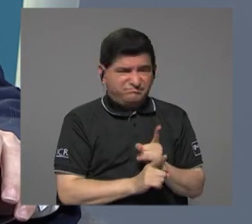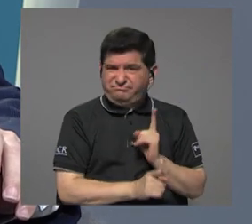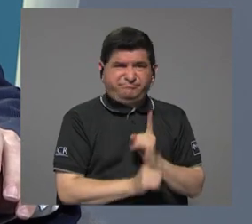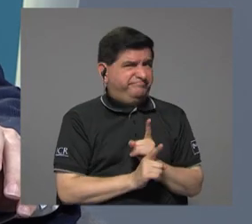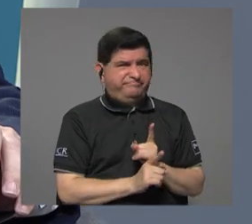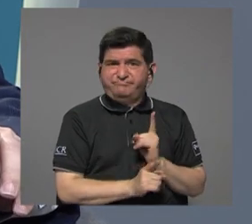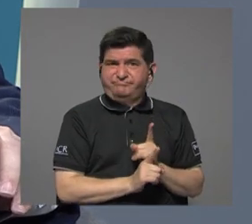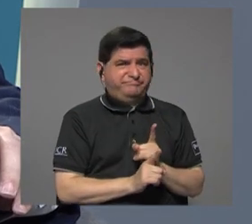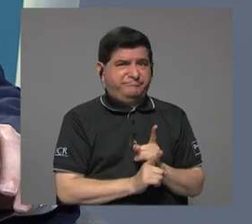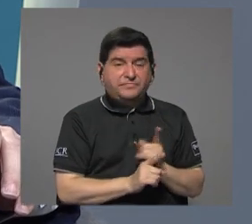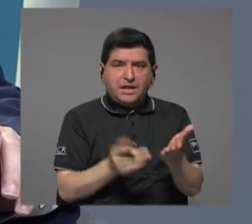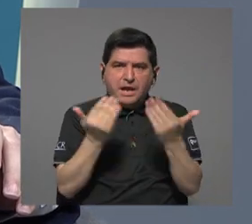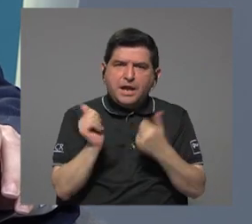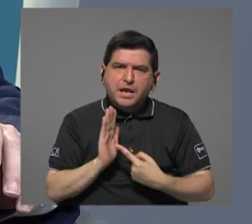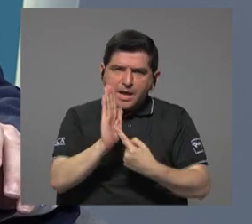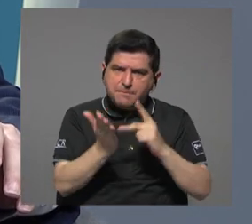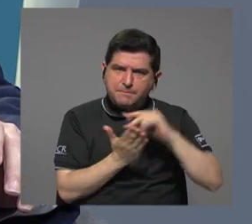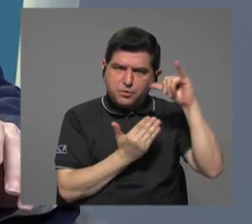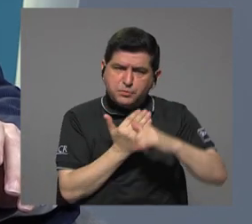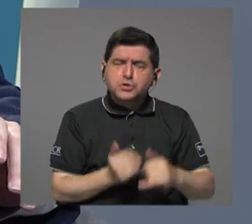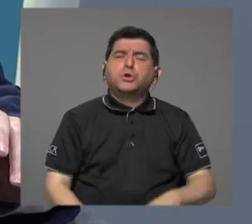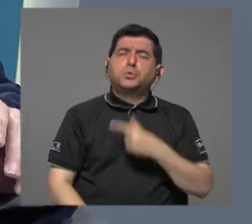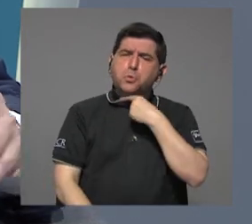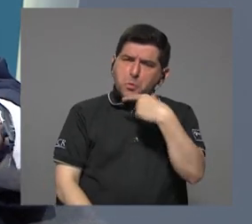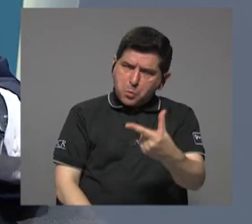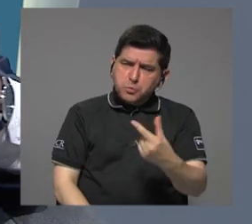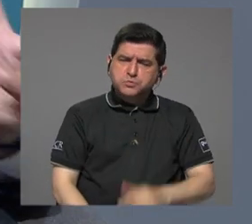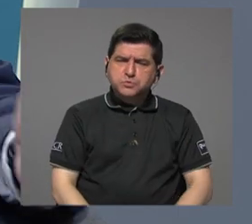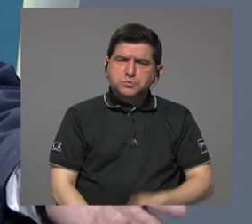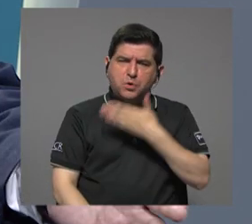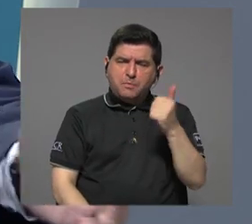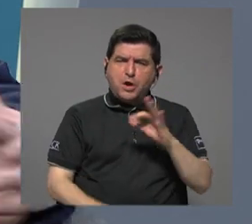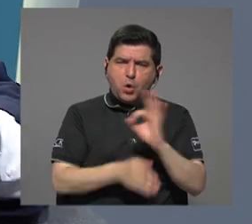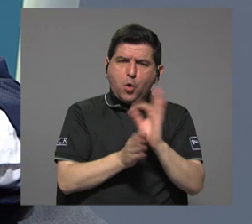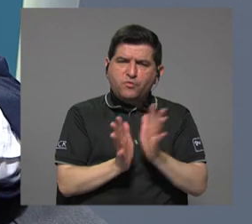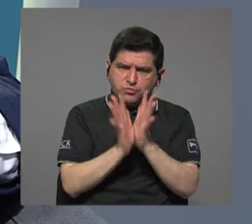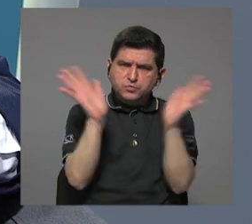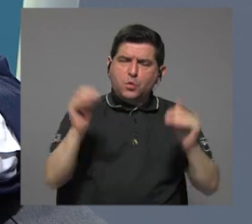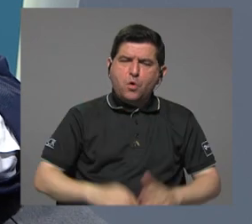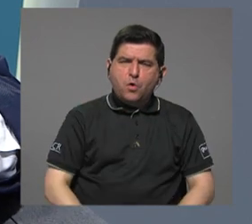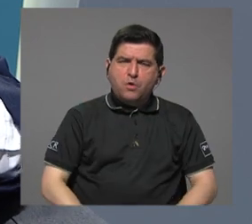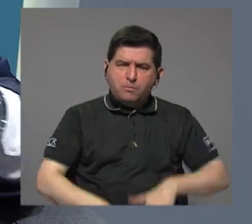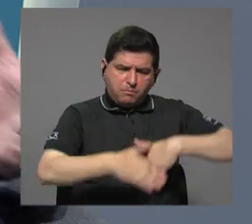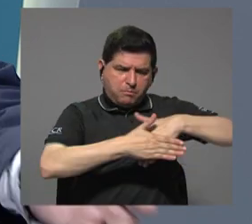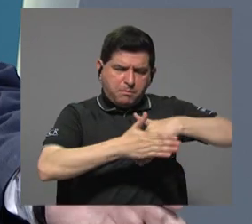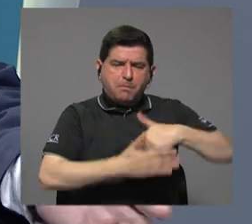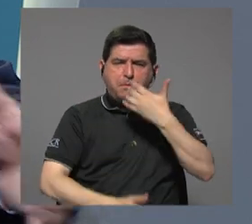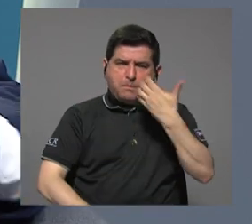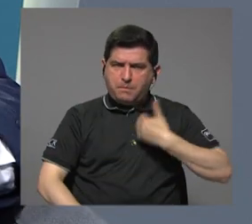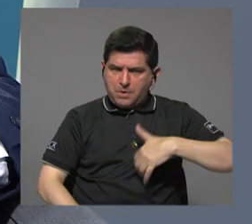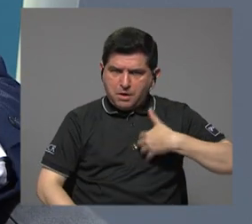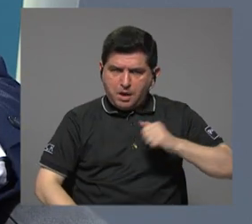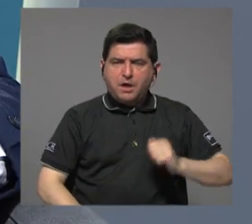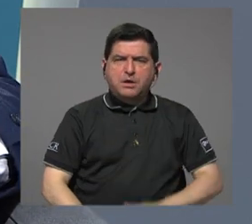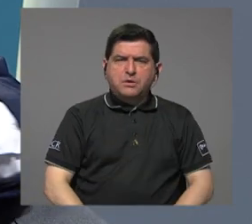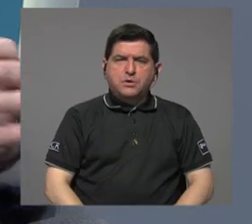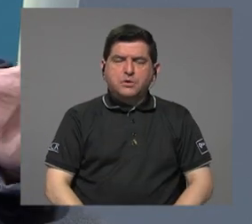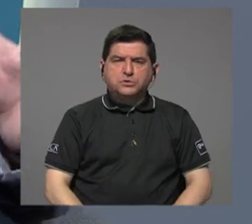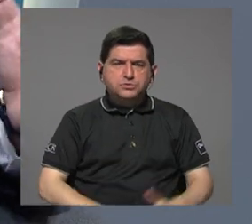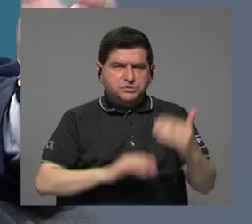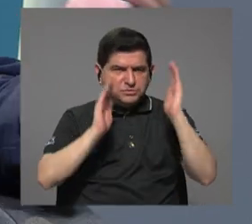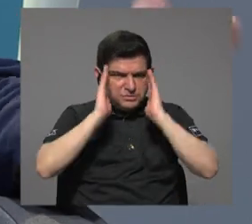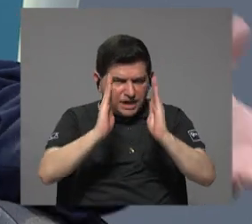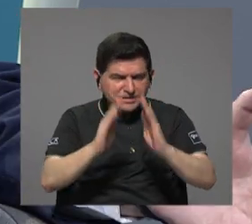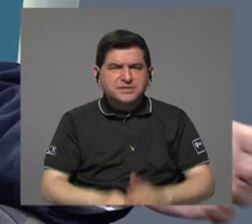y si queremos presentar un proyecto con mucho gusto para mejorar la función pública para impedir los privilegios para lograr atacar